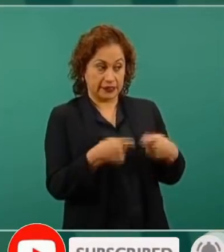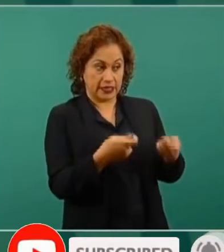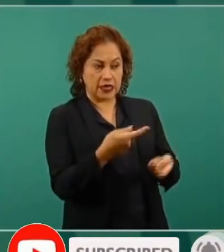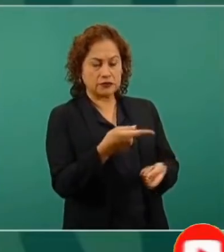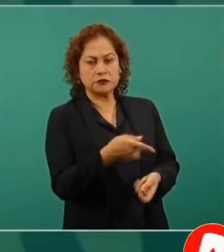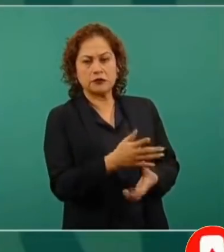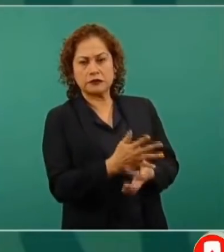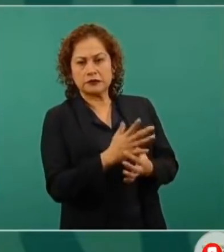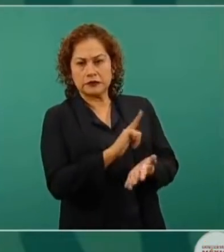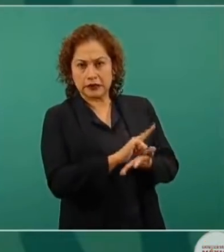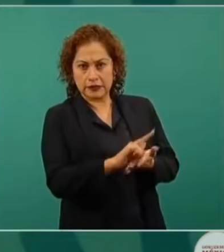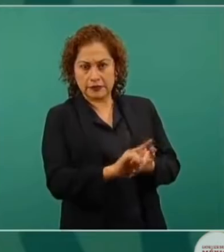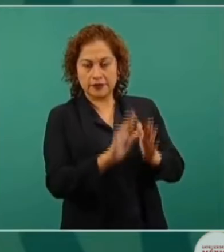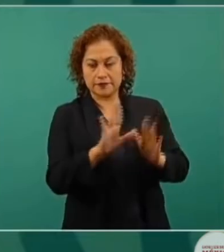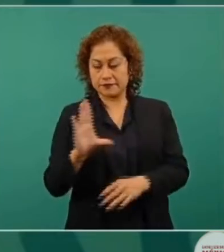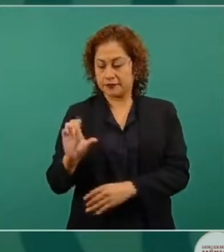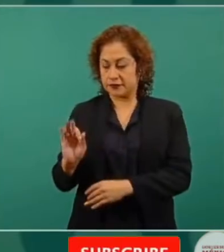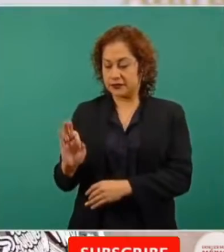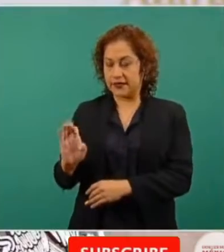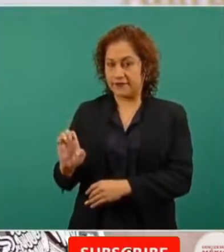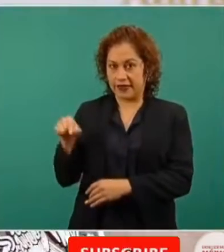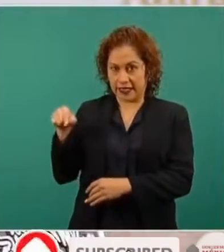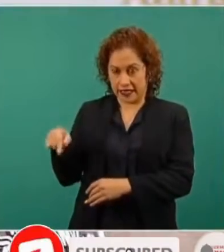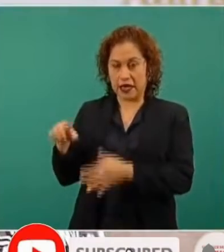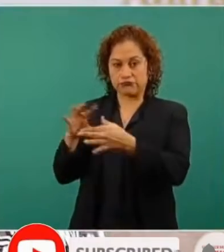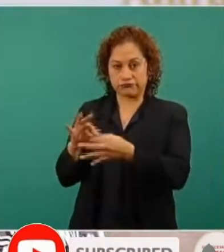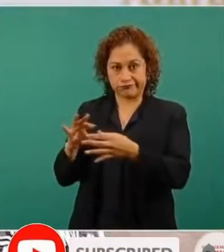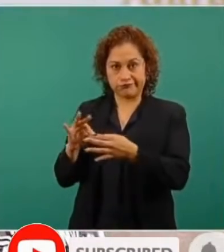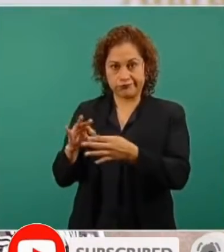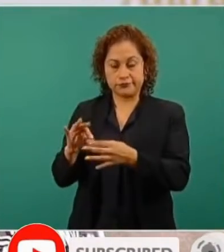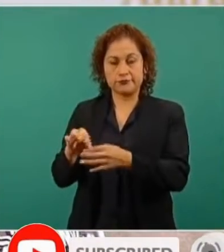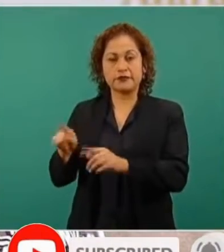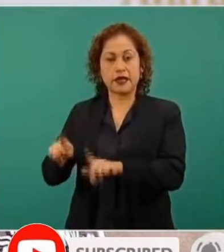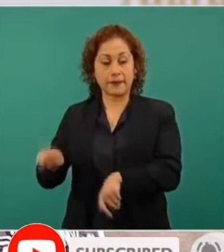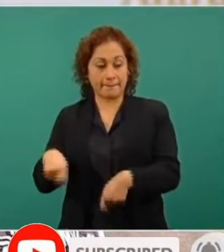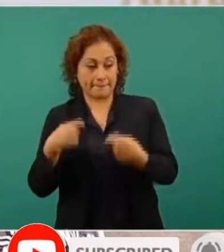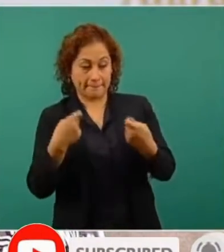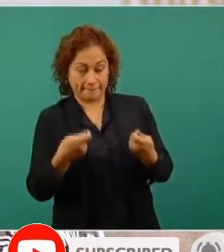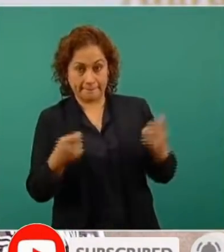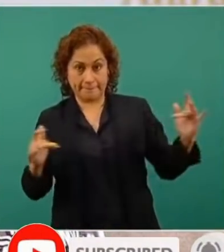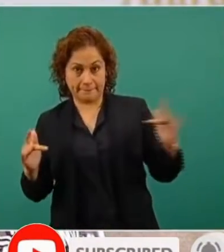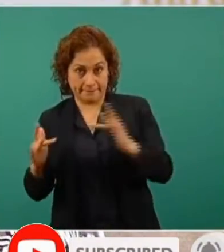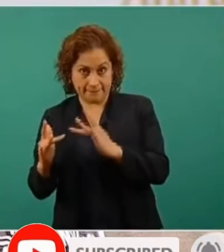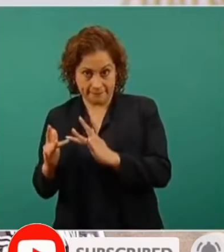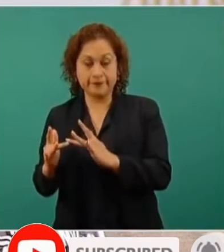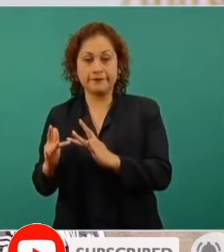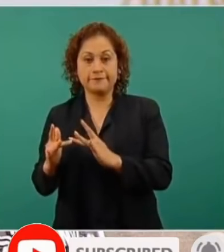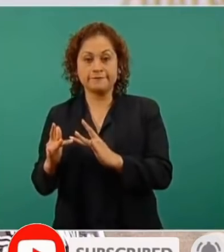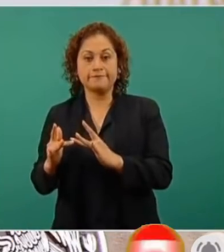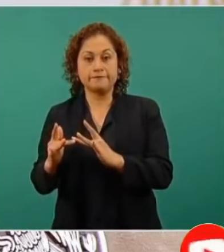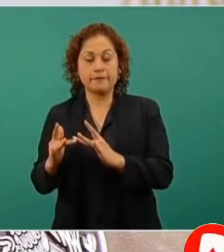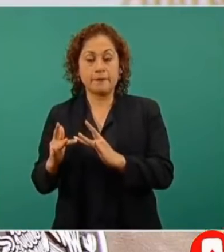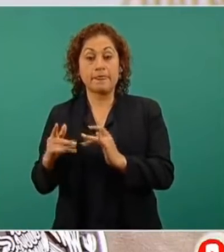reforma, CFE, suministro básico, repito, quien entrega la electricidad, ha sido obligado a pagarles